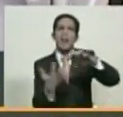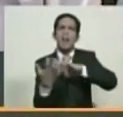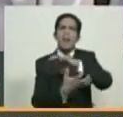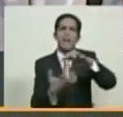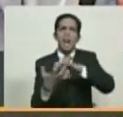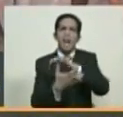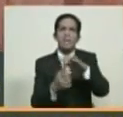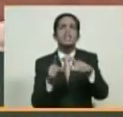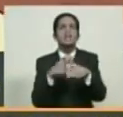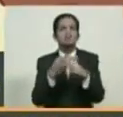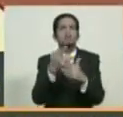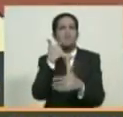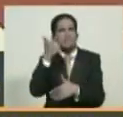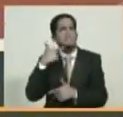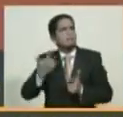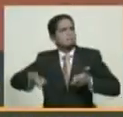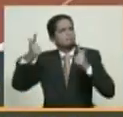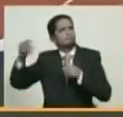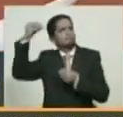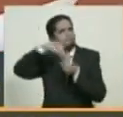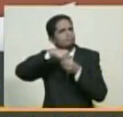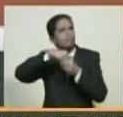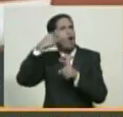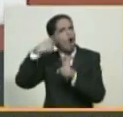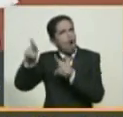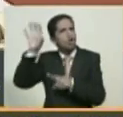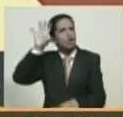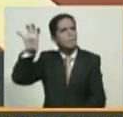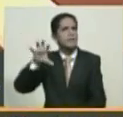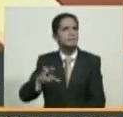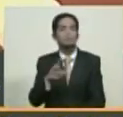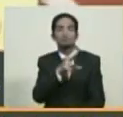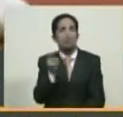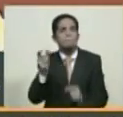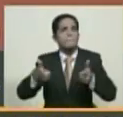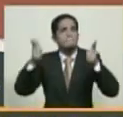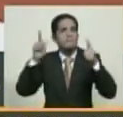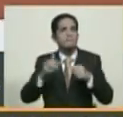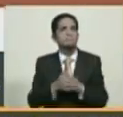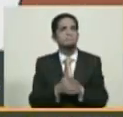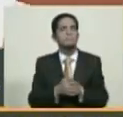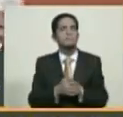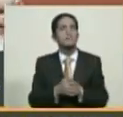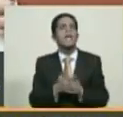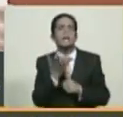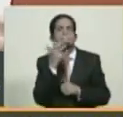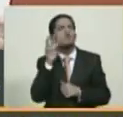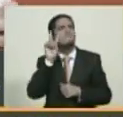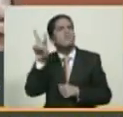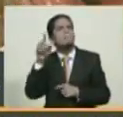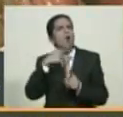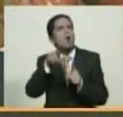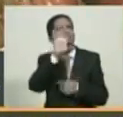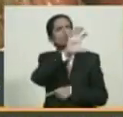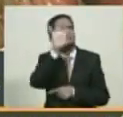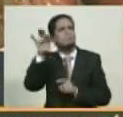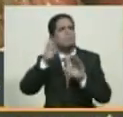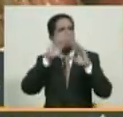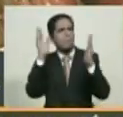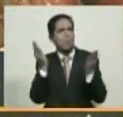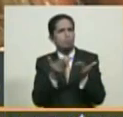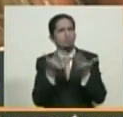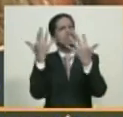intervención internacional de Venezuela. No lo vamos a permitir. Cuando nosotros vemos lo que está ocurriendo en el mundo, por cierto, cifras